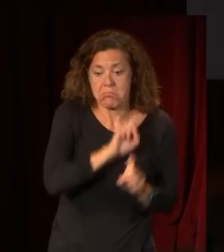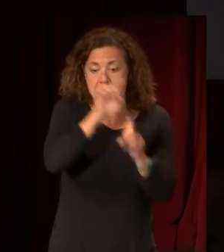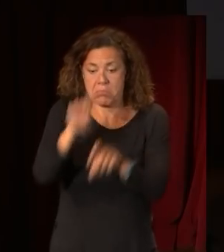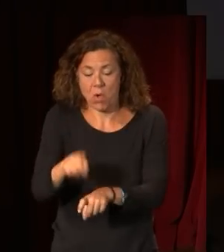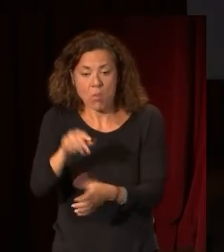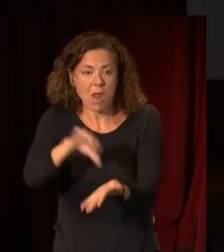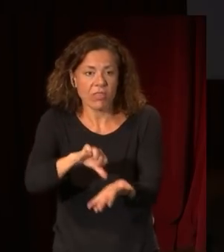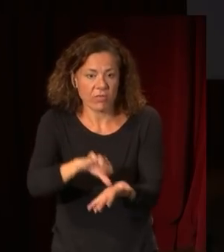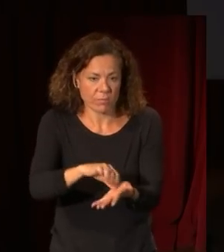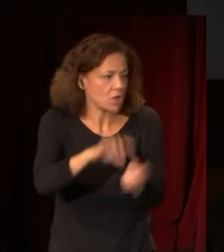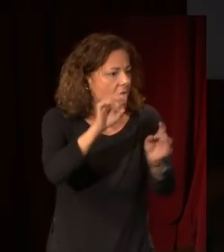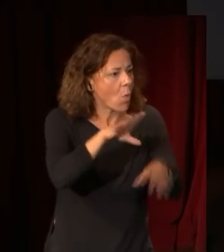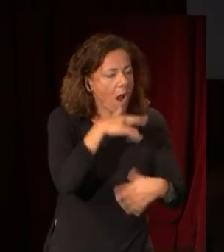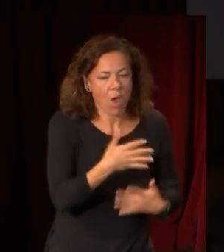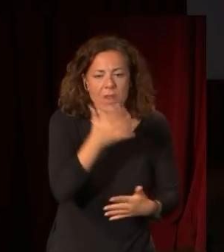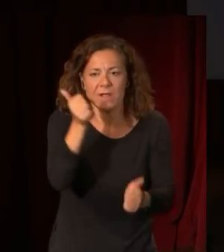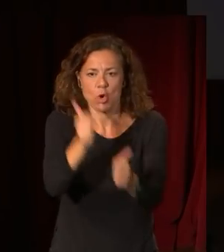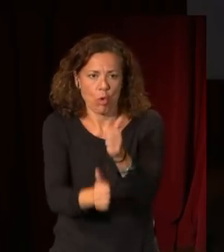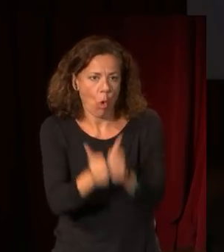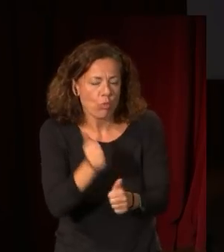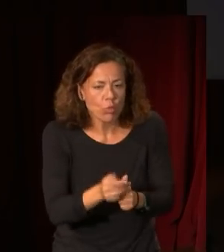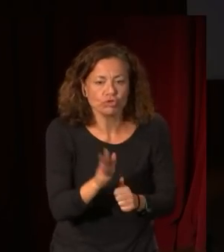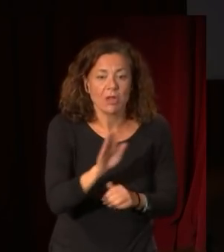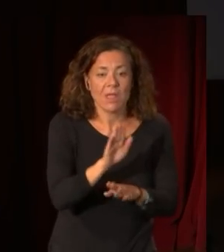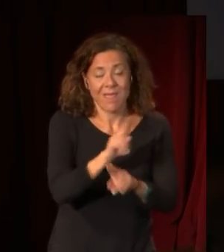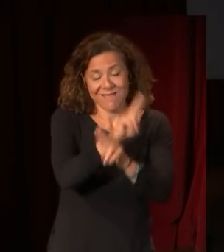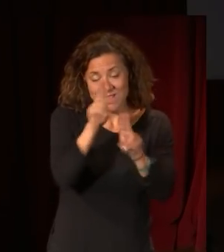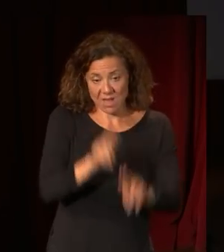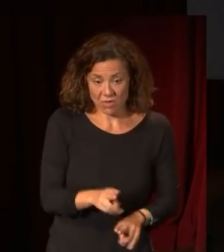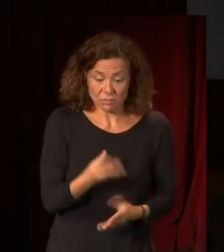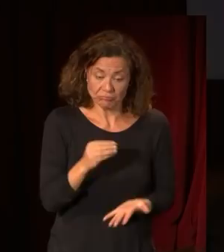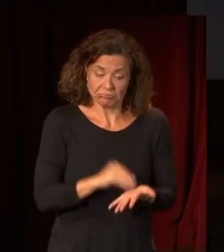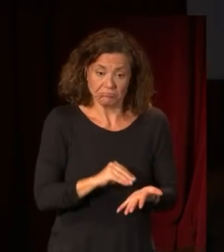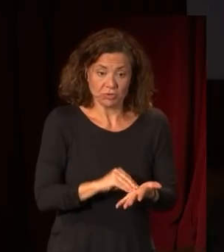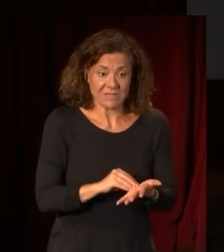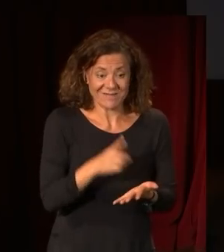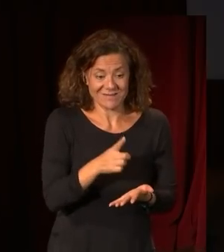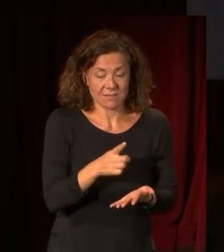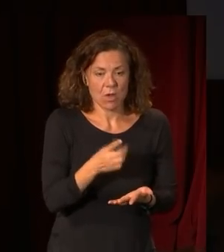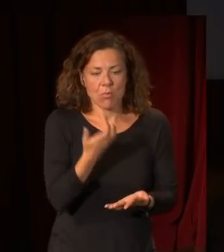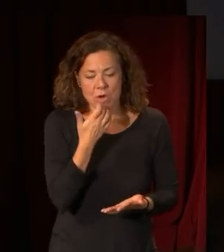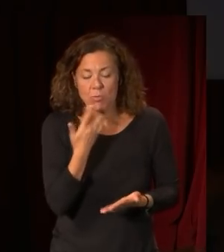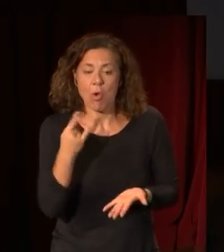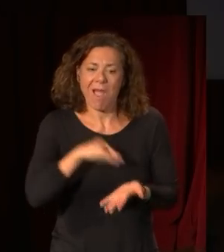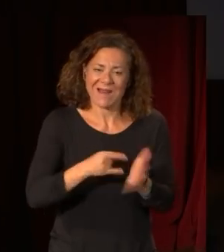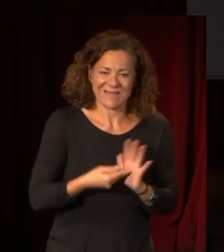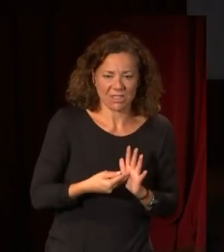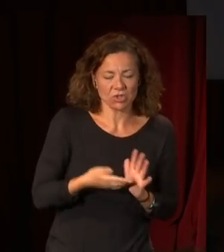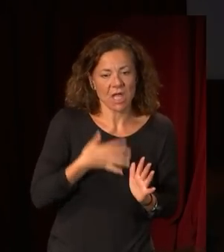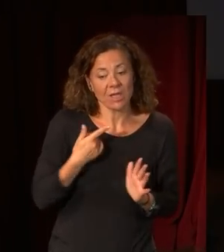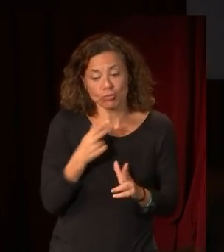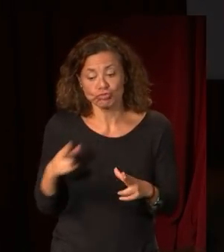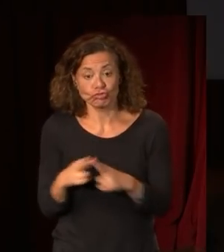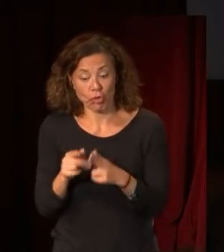como bien hoy en día también cuando hay concursos internacionales muchos de los por ejemplo arquitectos buscan un partner un